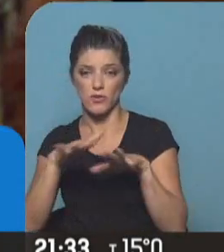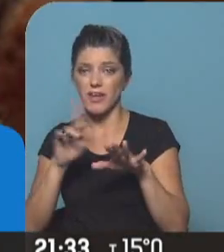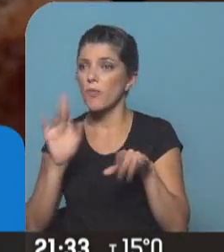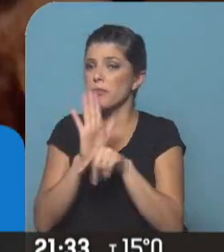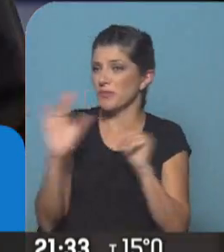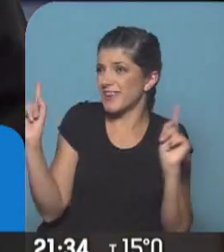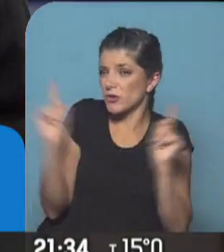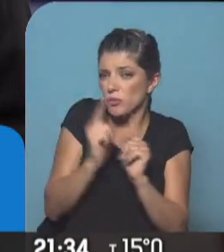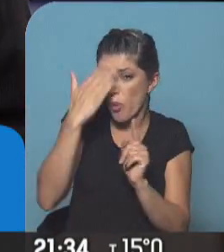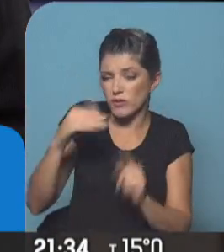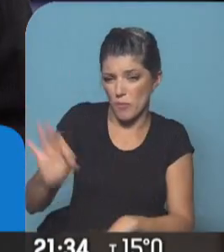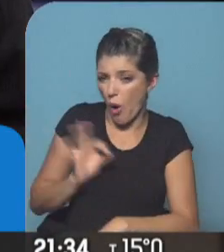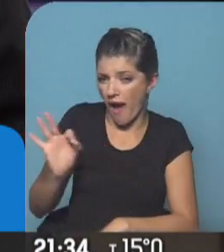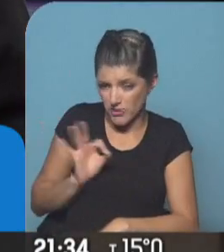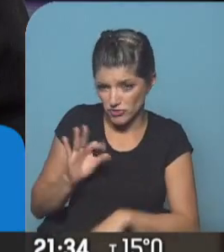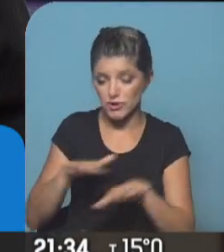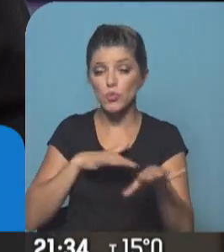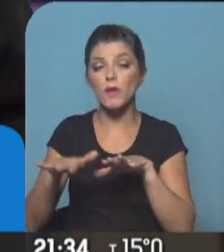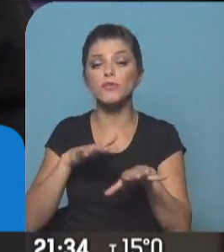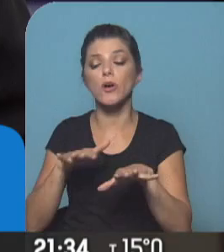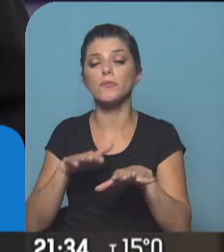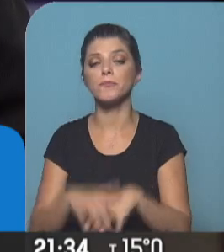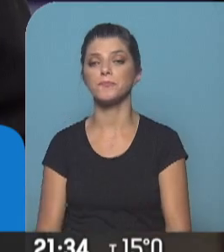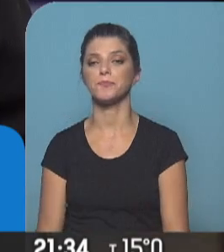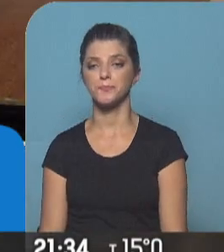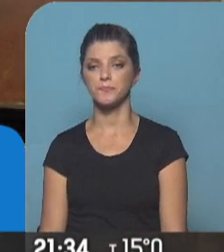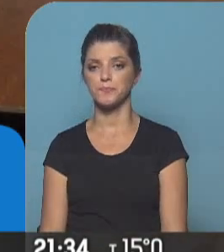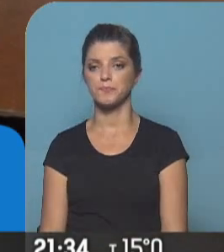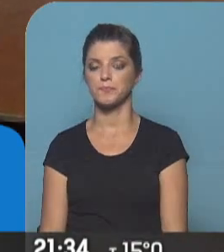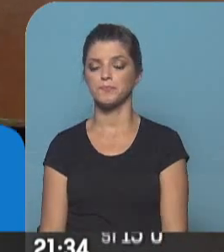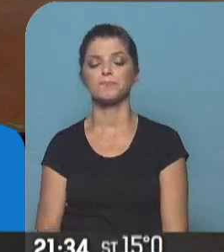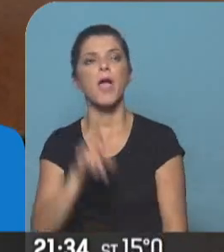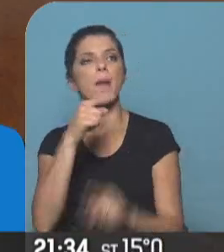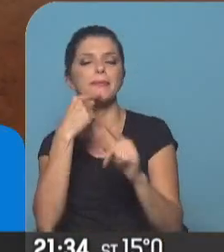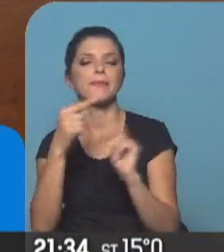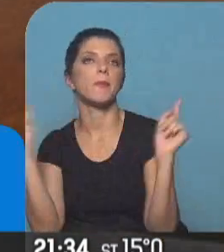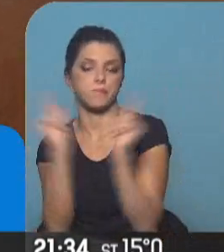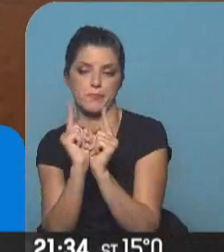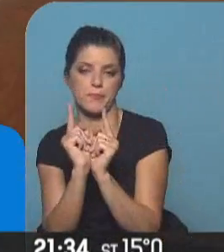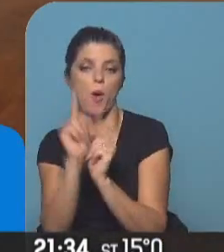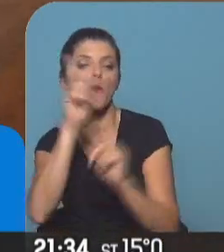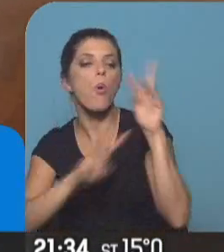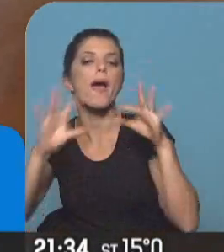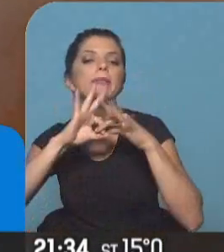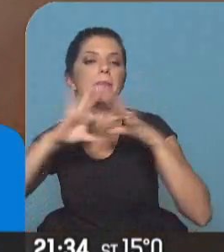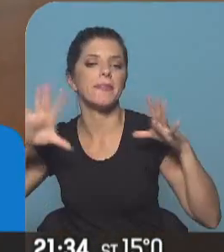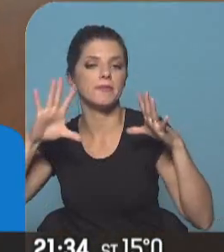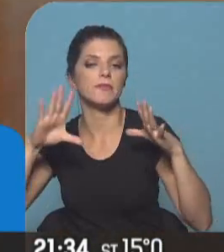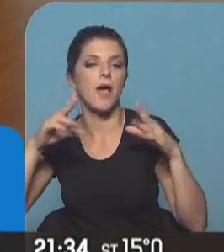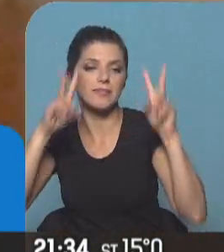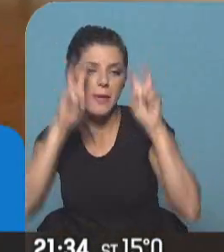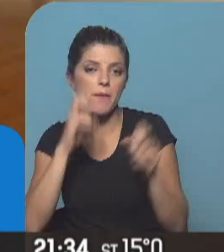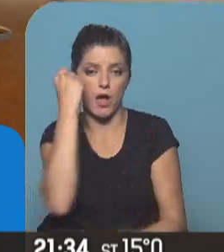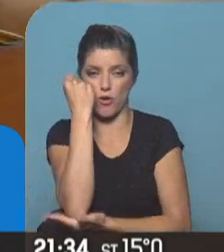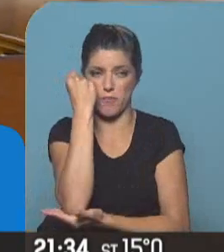que ha pasado en estos años el propósito de lo que ha pasado y lo que está pasando muchas veces se simplifica diciendo que el motivo de la búsqueda de independencia es económico es más